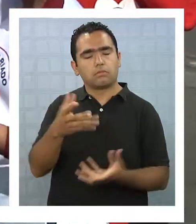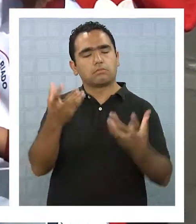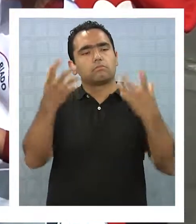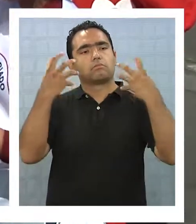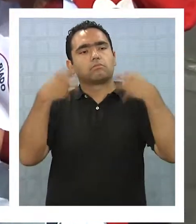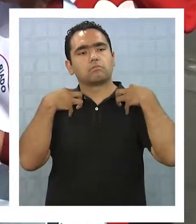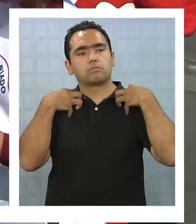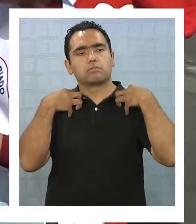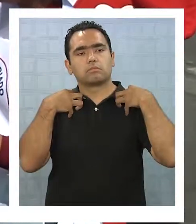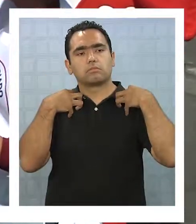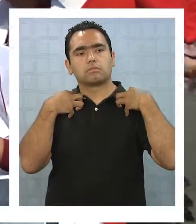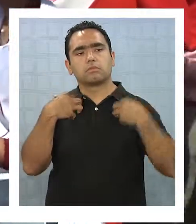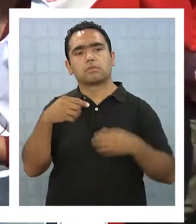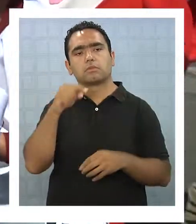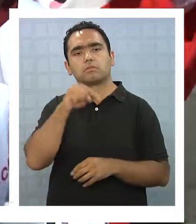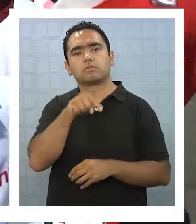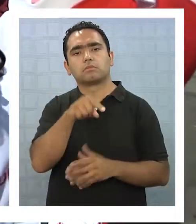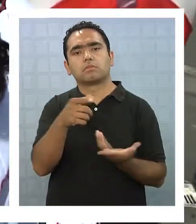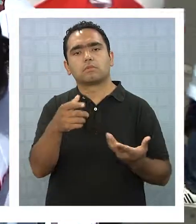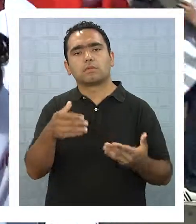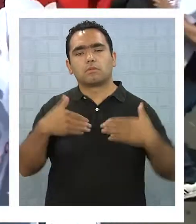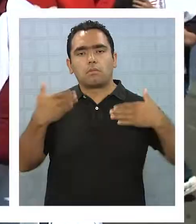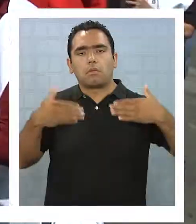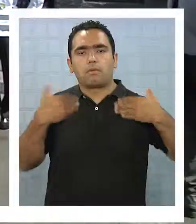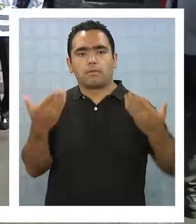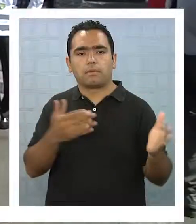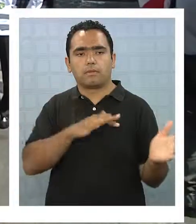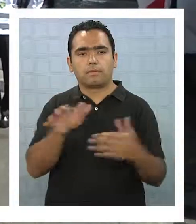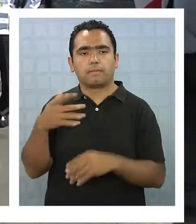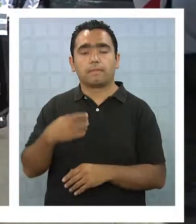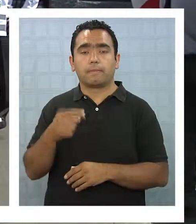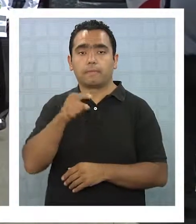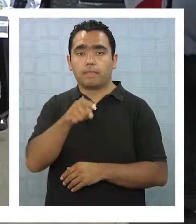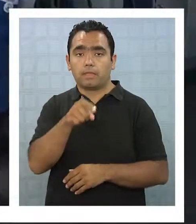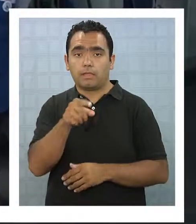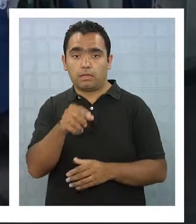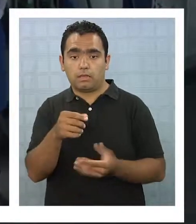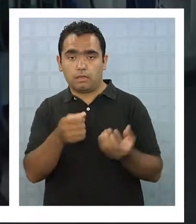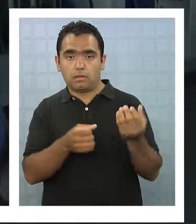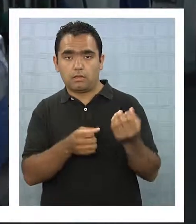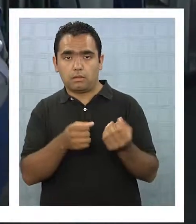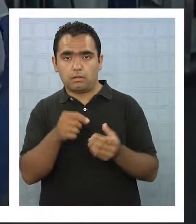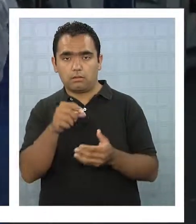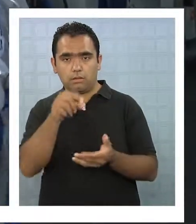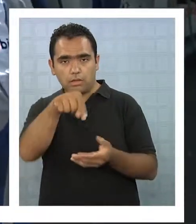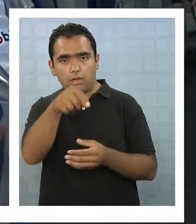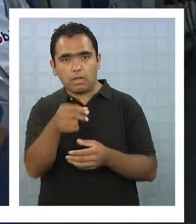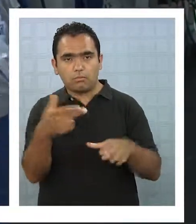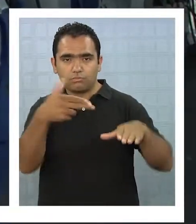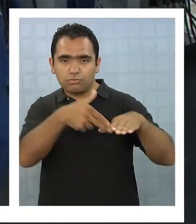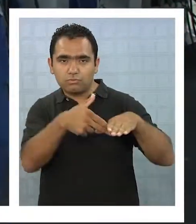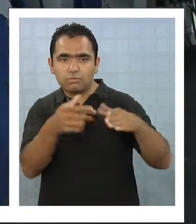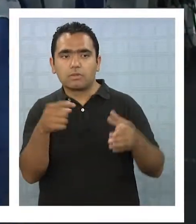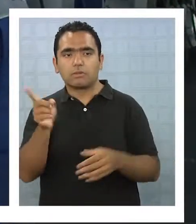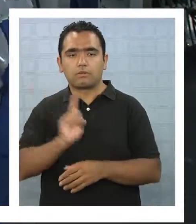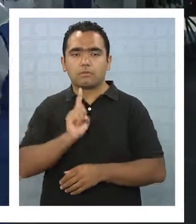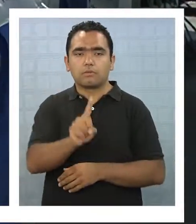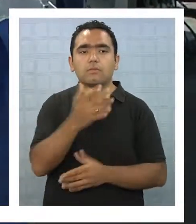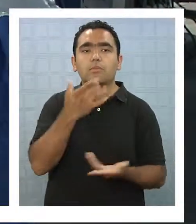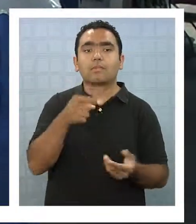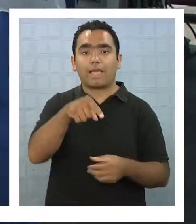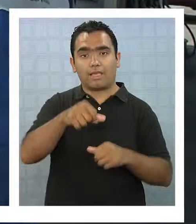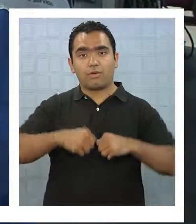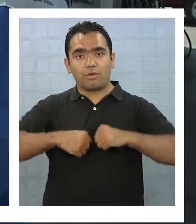motivo que nos inspire. Concurrir a ese servicentro no fue casualidad, porque allí trabaja un joven que fue